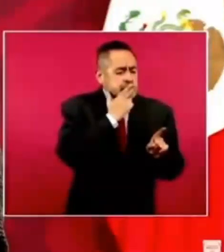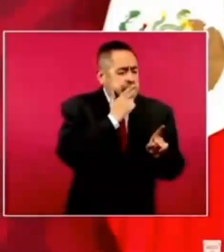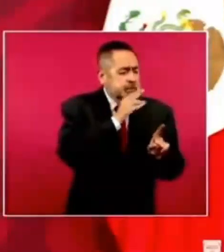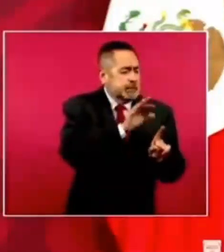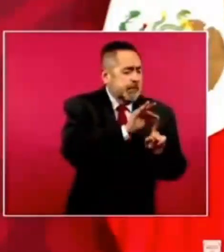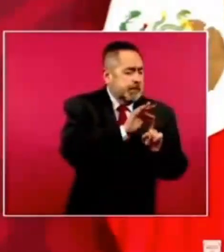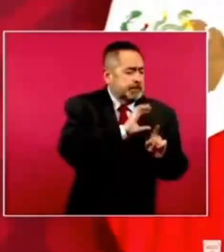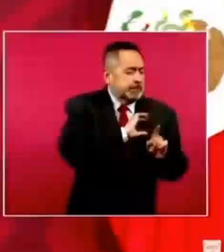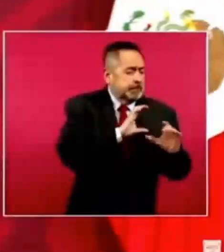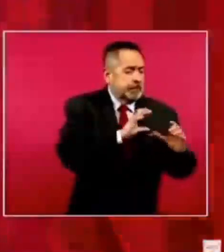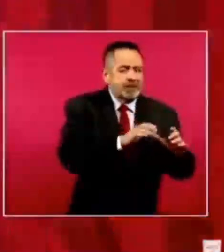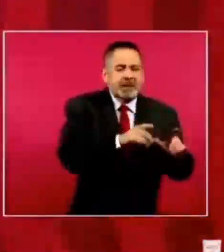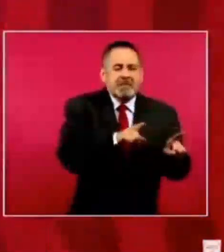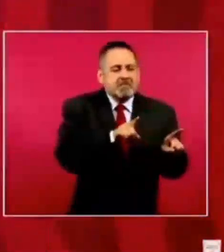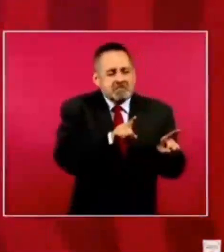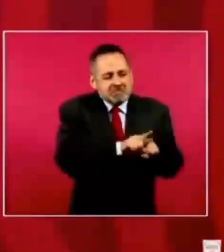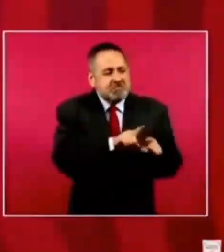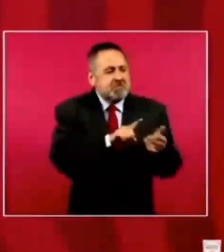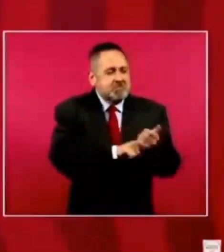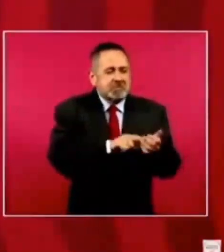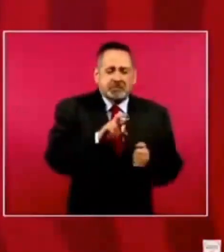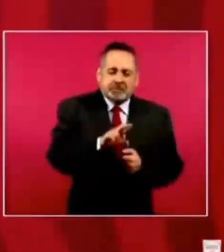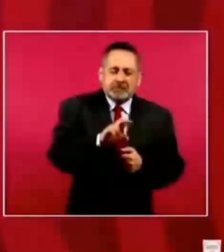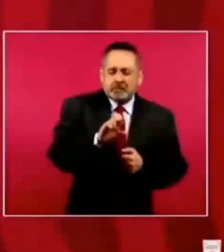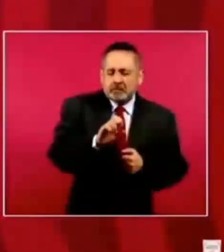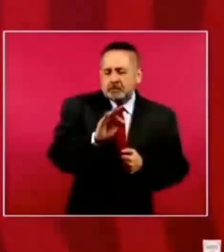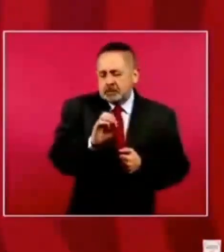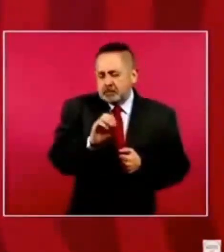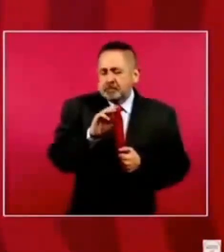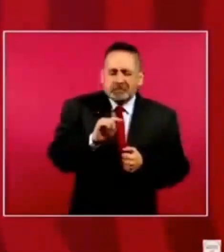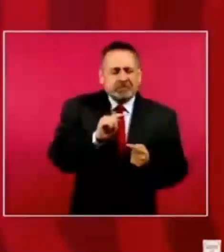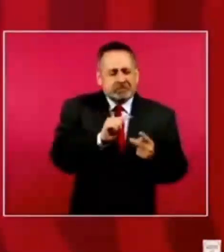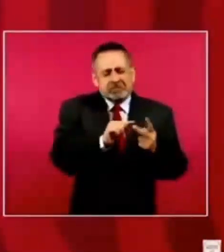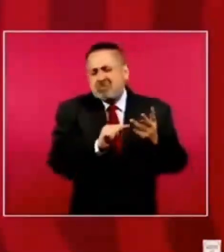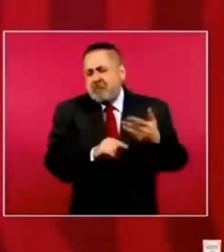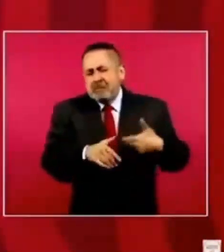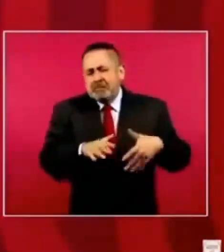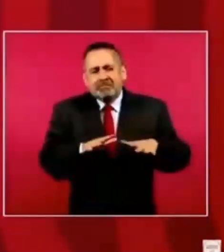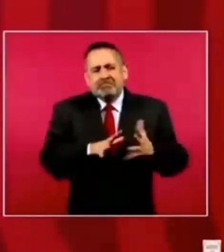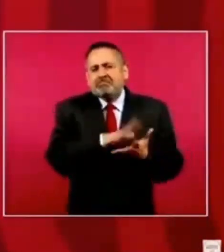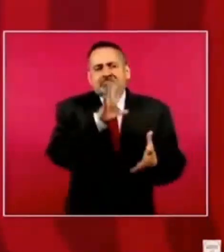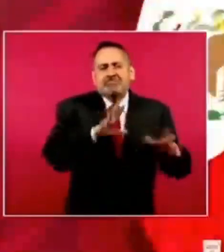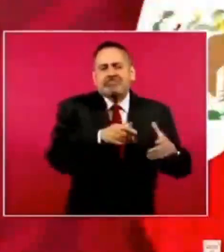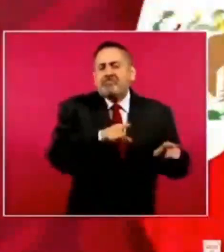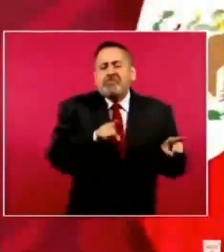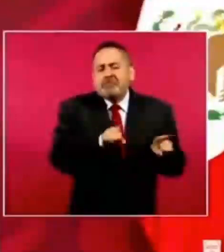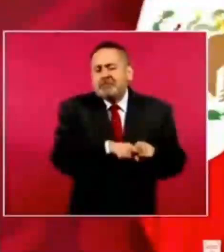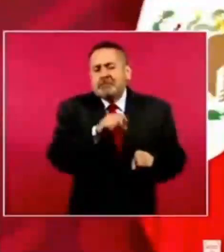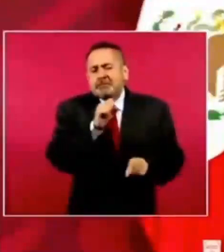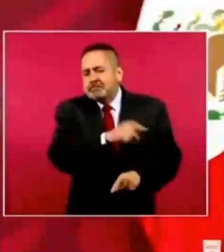un poco como el Reforma y como, bueno, casi todos,